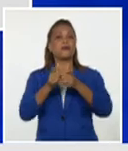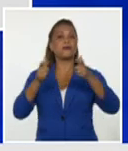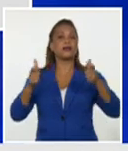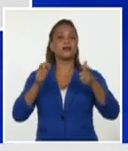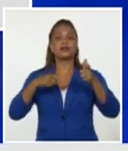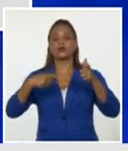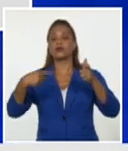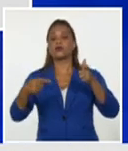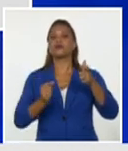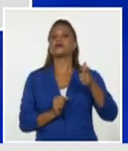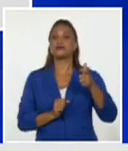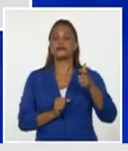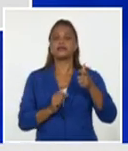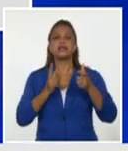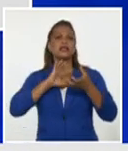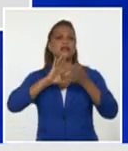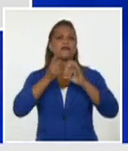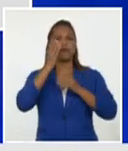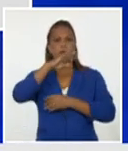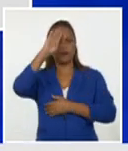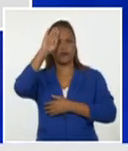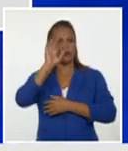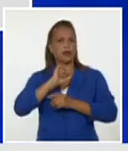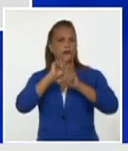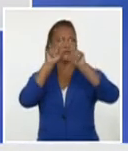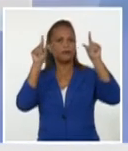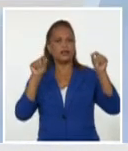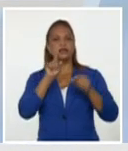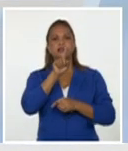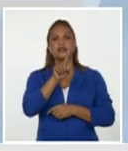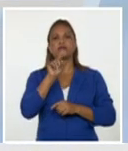De esta forma, Cuba, con